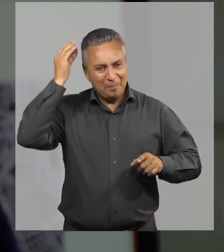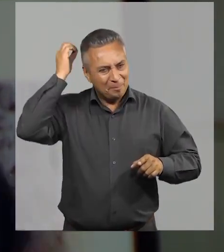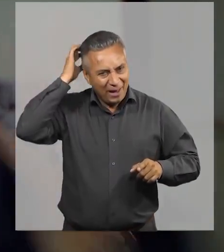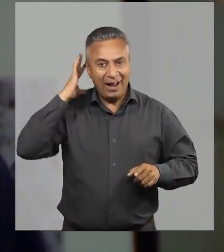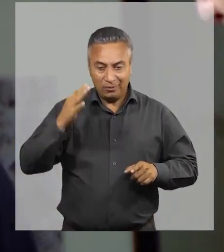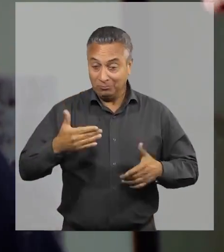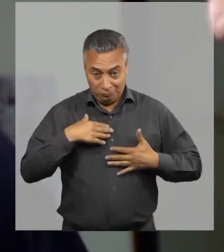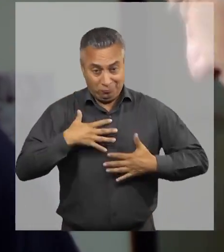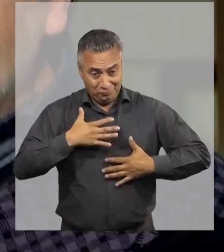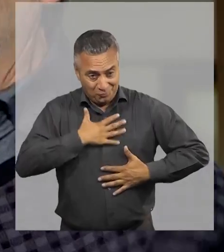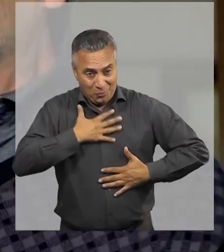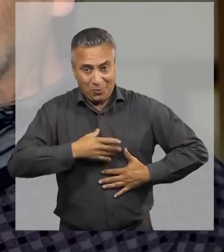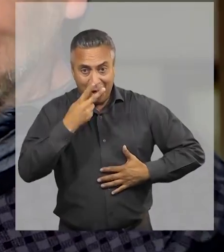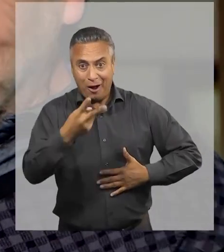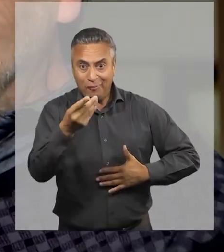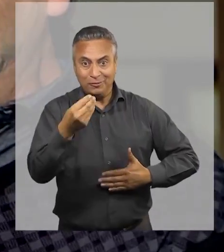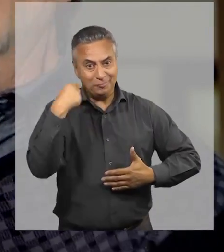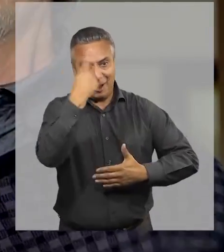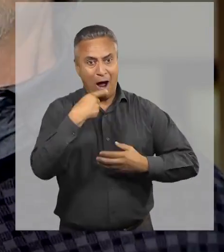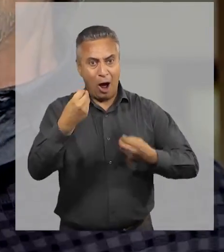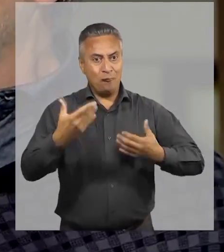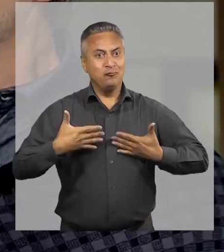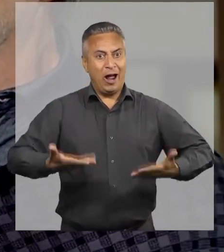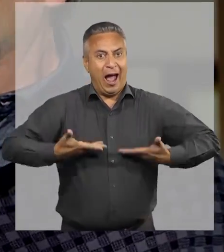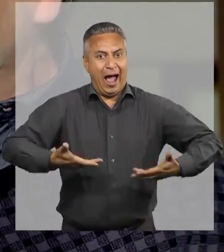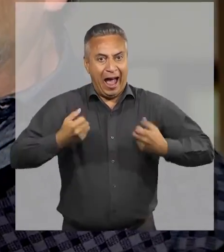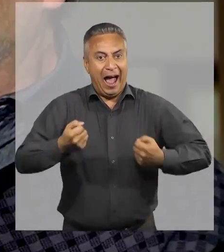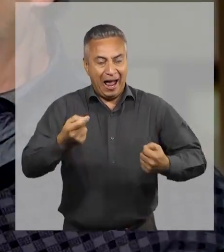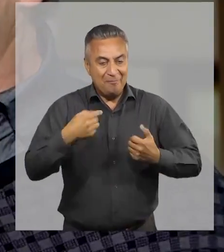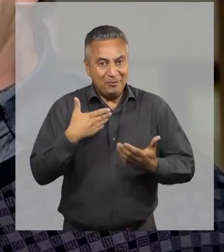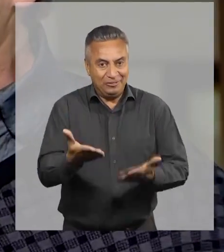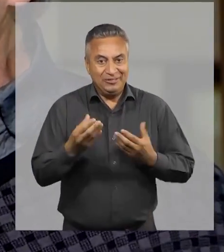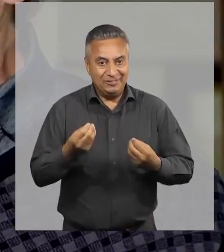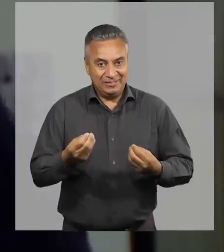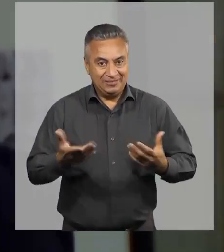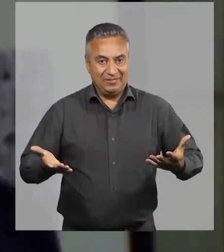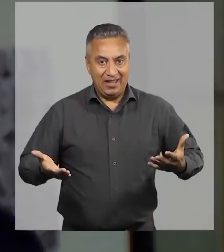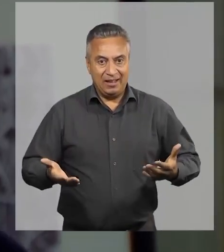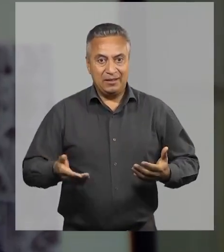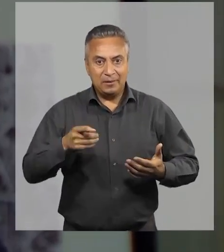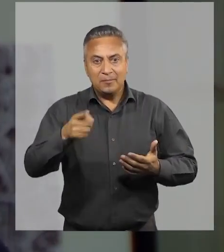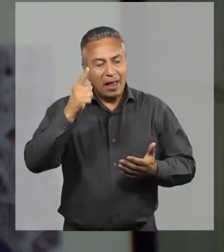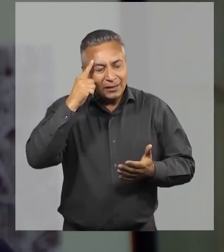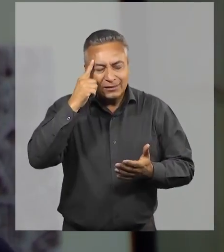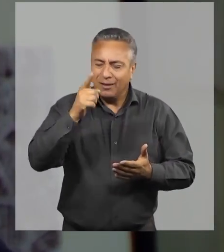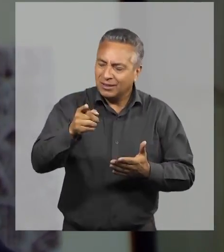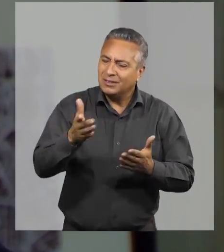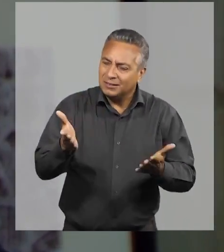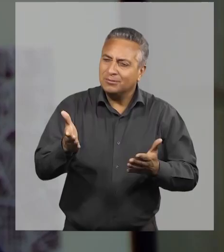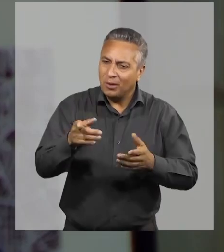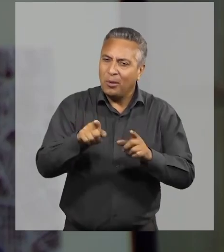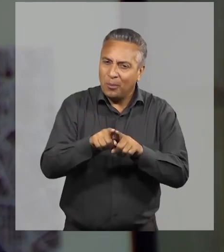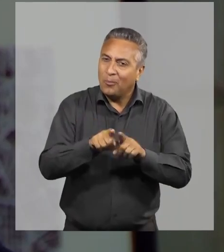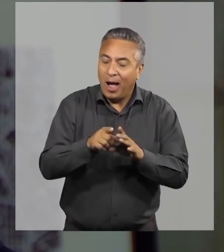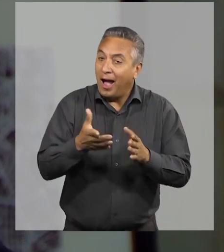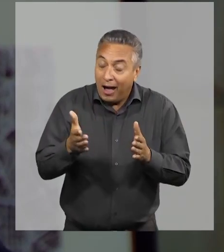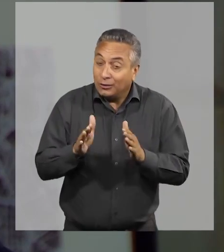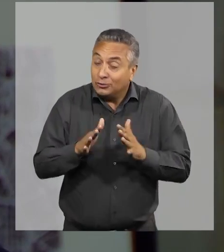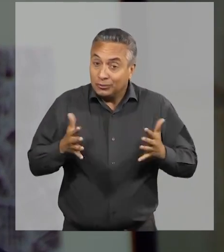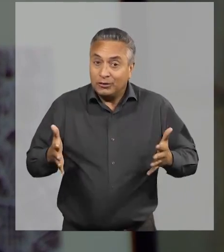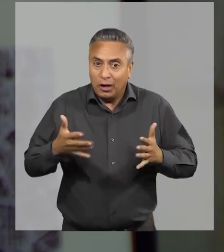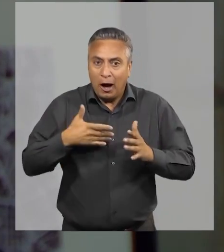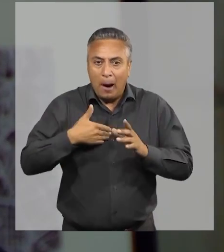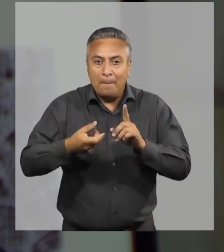mejor, ¿no? Que te sí, sale pelo. Me encanta verte así, de buen ánimo. Hace tiempo que no te veía así. Sí, es verdad. Sabes que